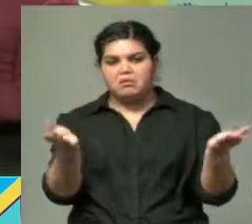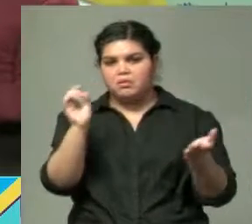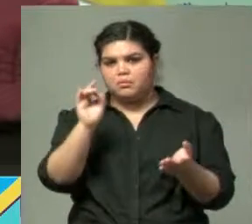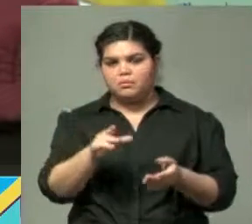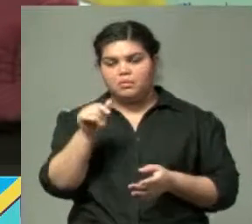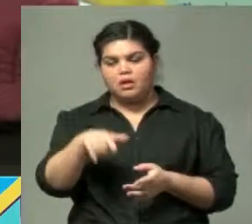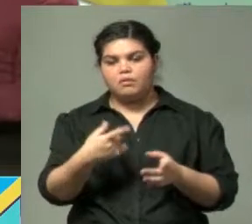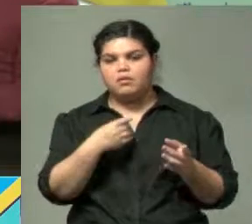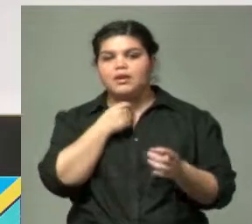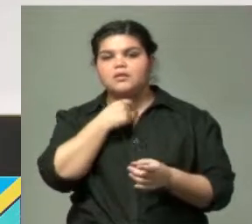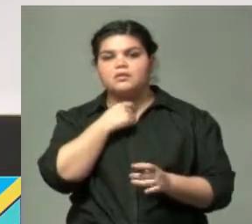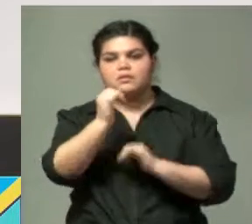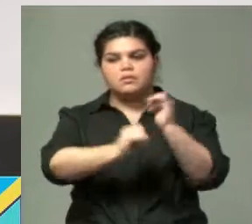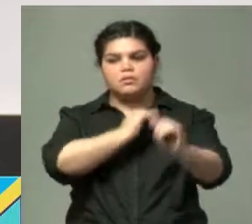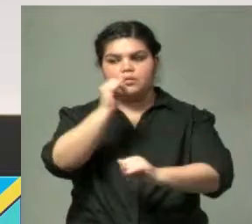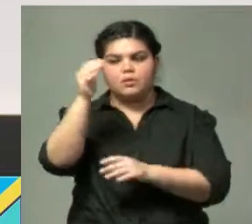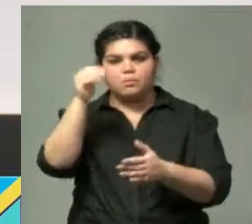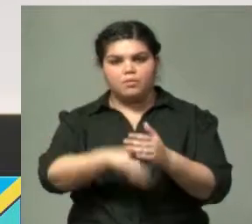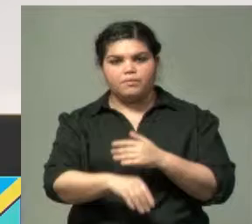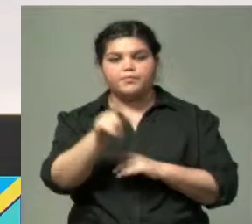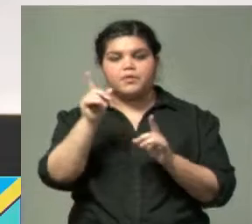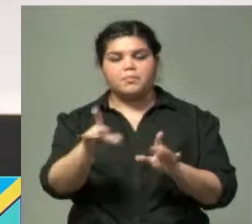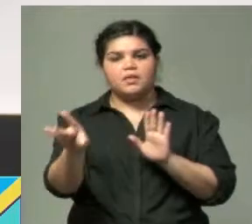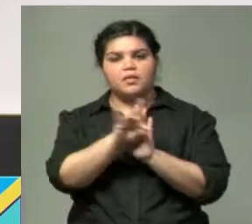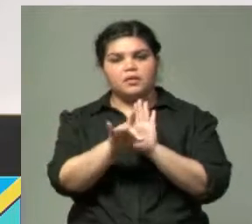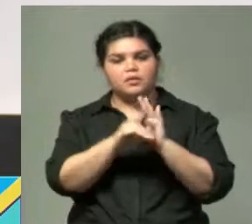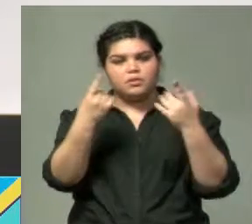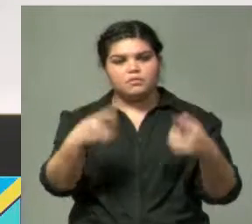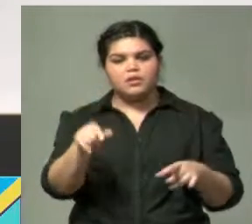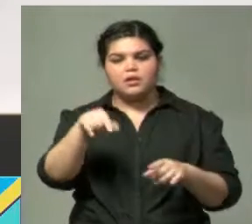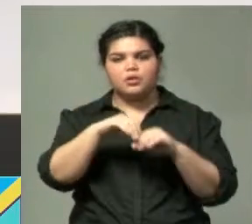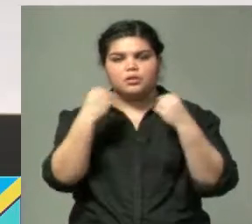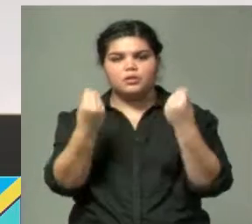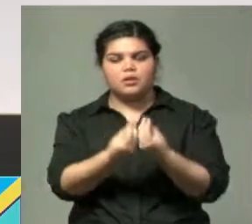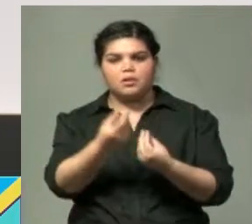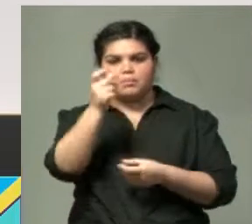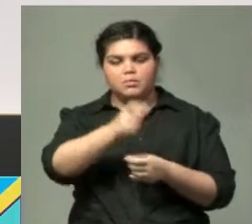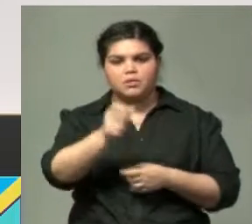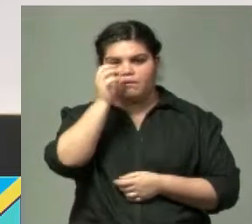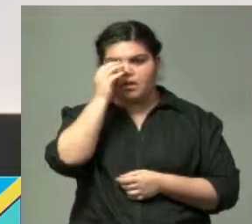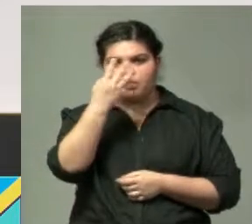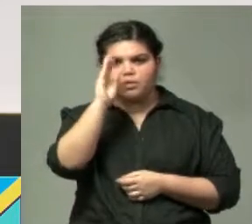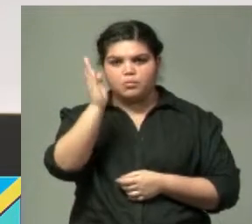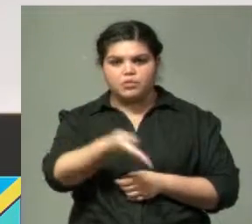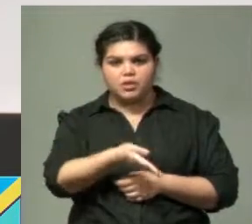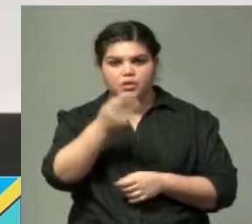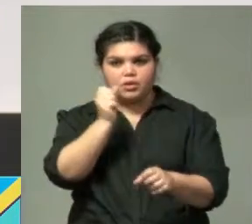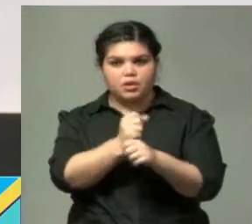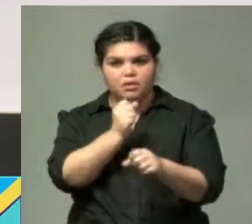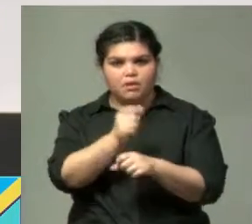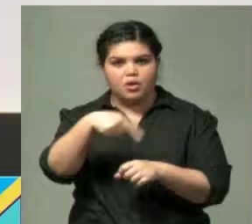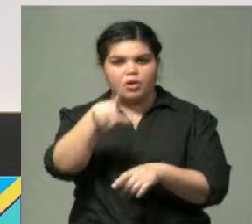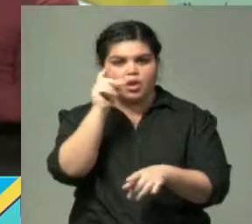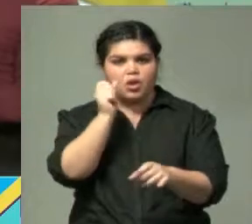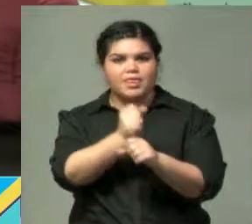es desandarlos un poquito. Y quiero ir a otro dato, y que es que el 24% de la población económicamente activa tiene problemas de